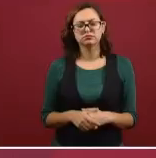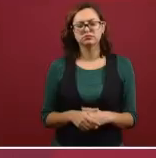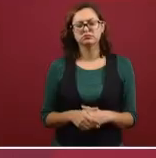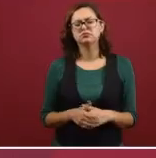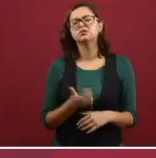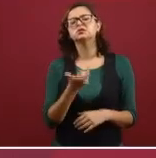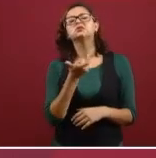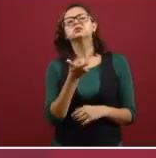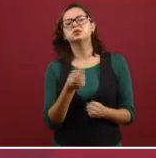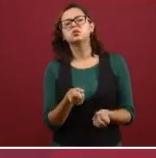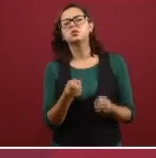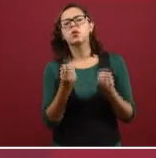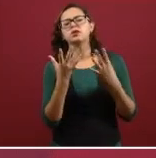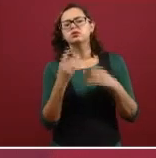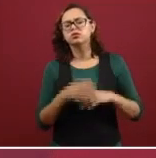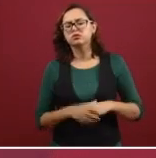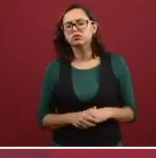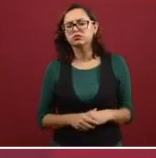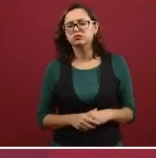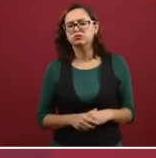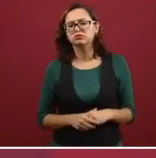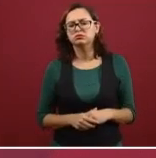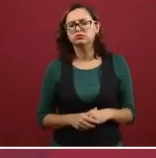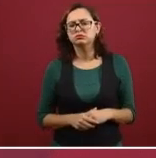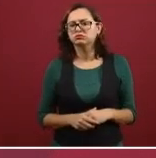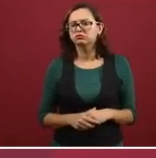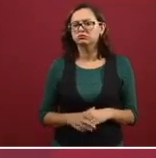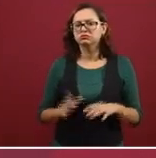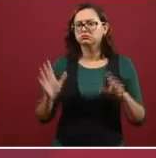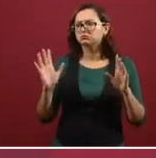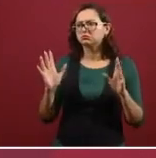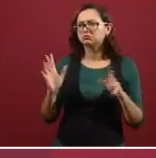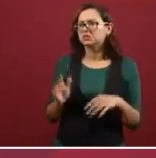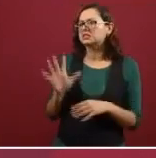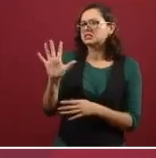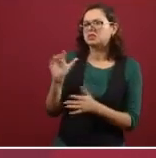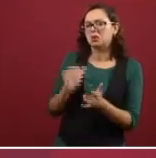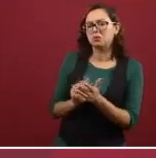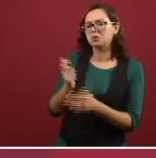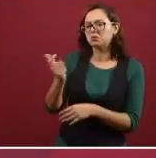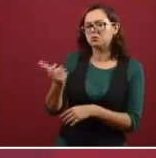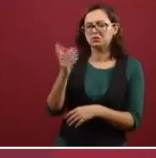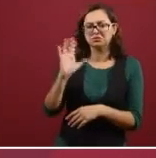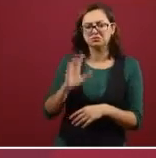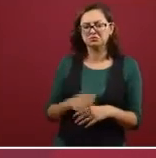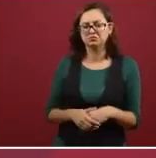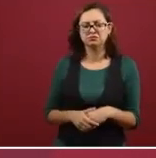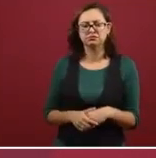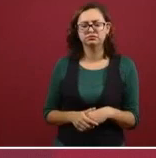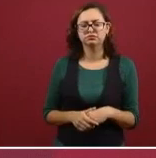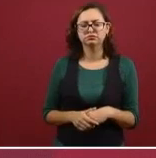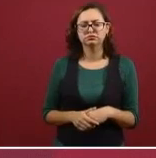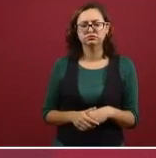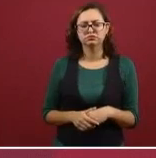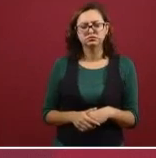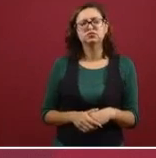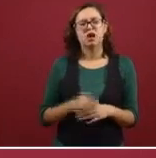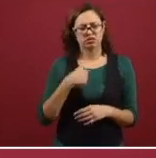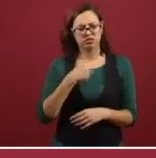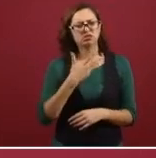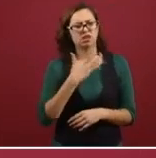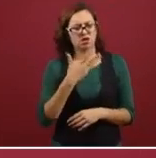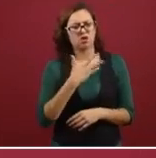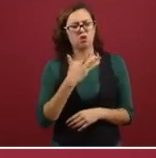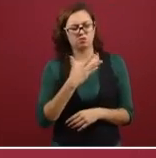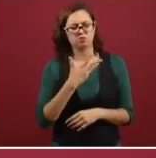tenía en su cartera? Ya le dice, pues 5,000 pesos. Ah, pues fíjese que yo la tengo.